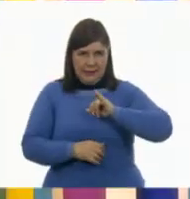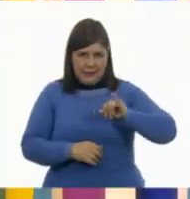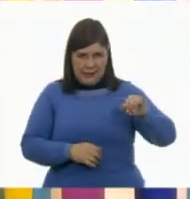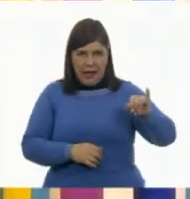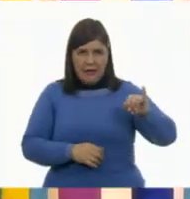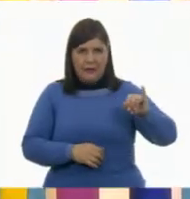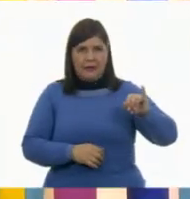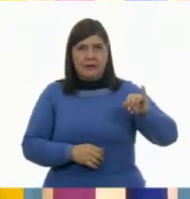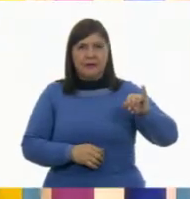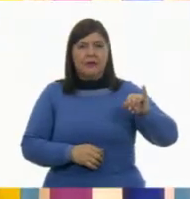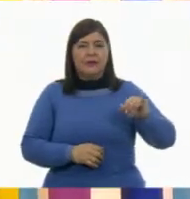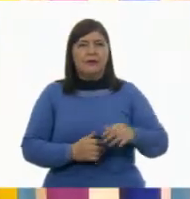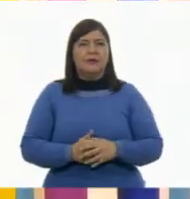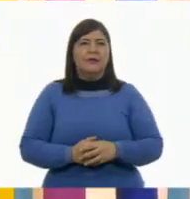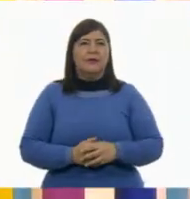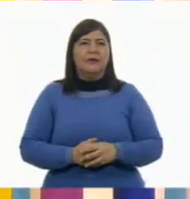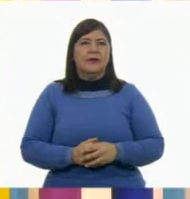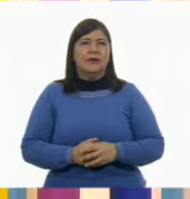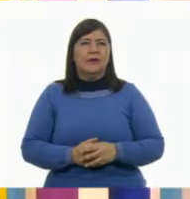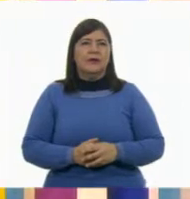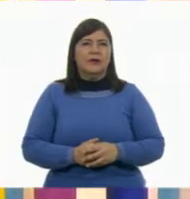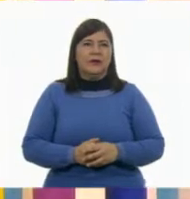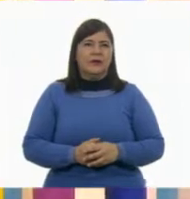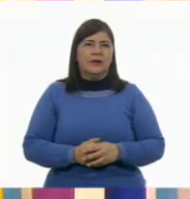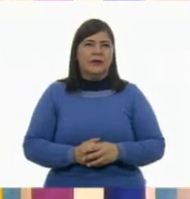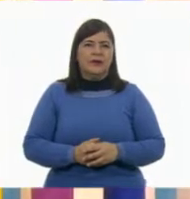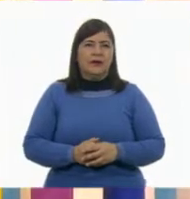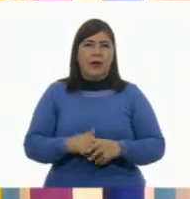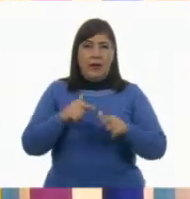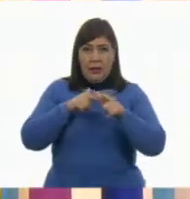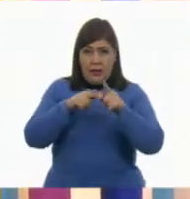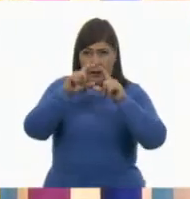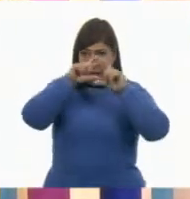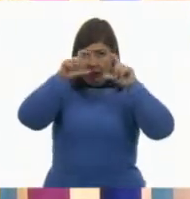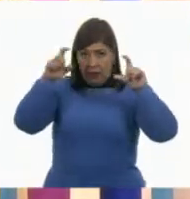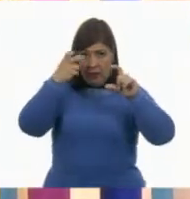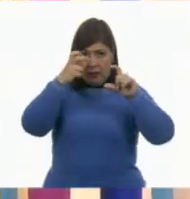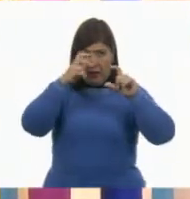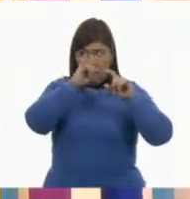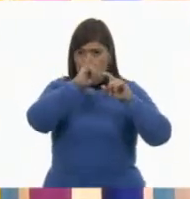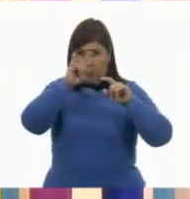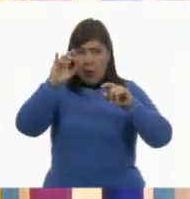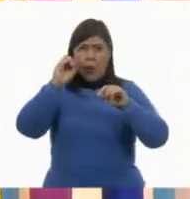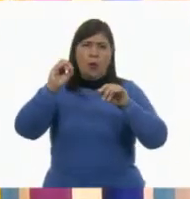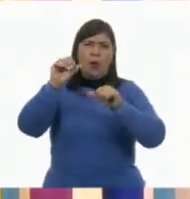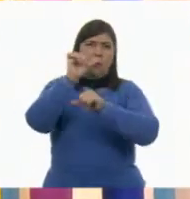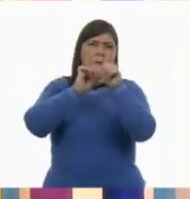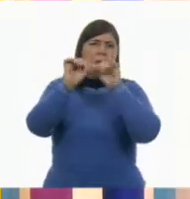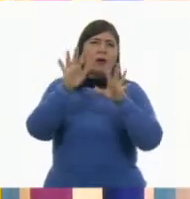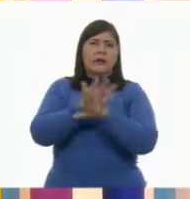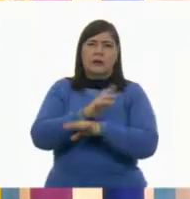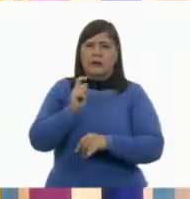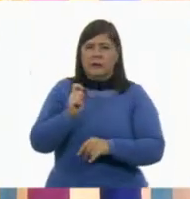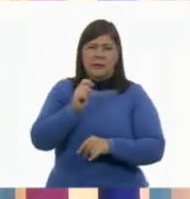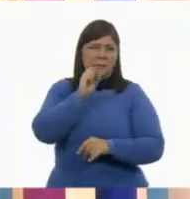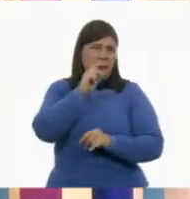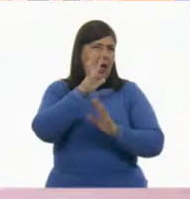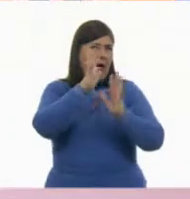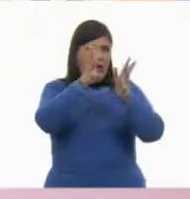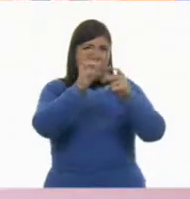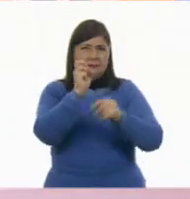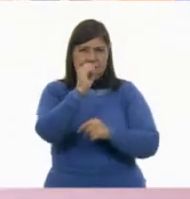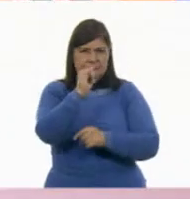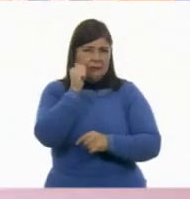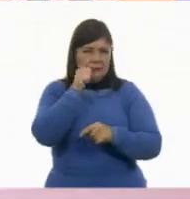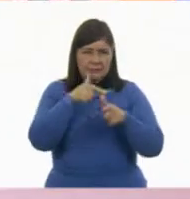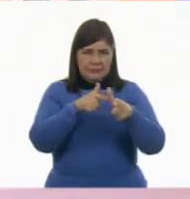movamos, entonces... ¿Siguiendo esa partitura o la cambiamos? ¿Qué dicen? ¿La cambiamos o esa? Esa, vamos a continuar.